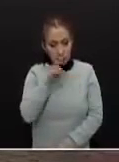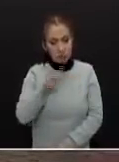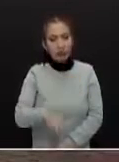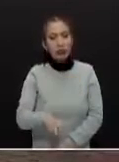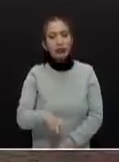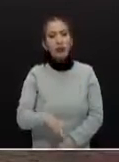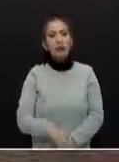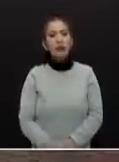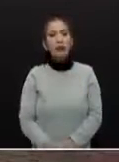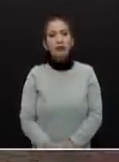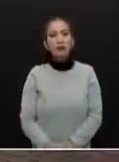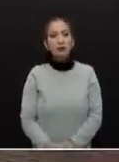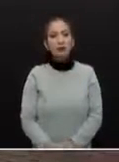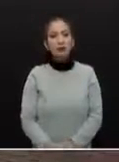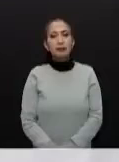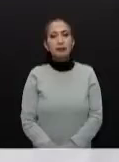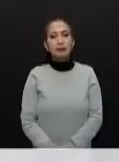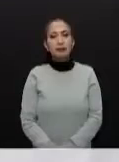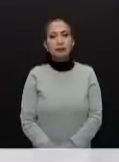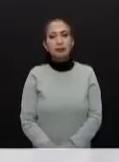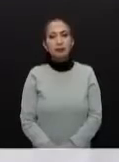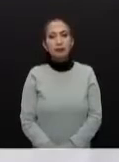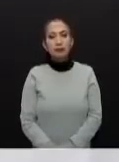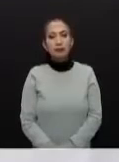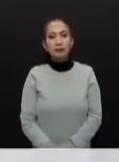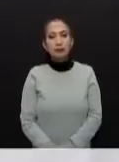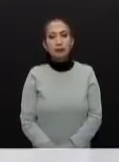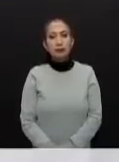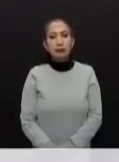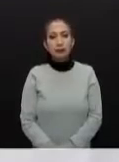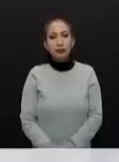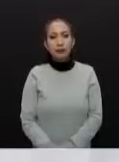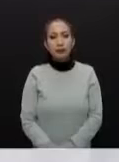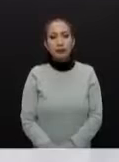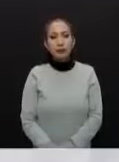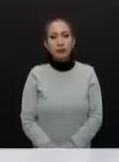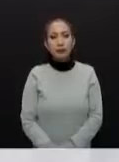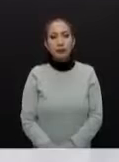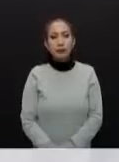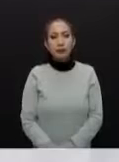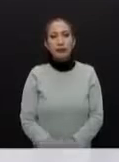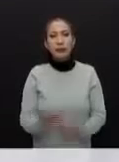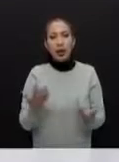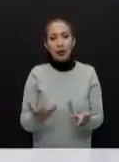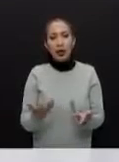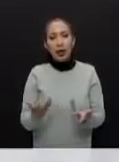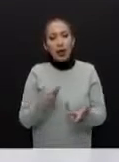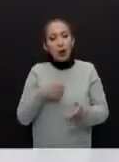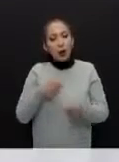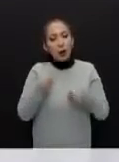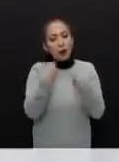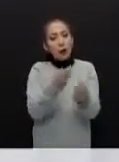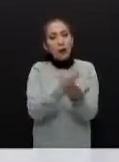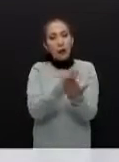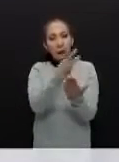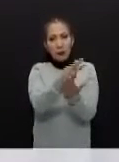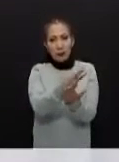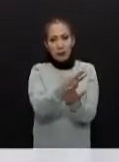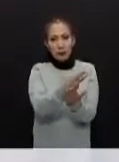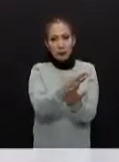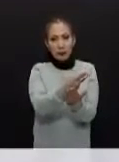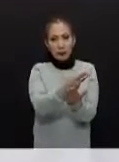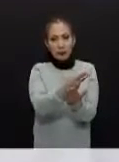derechos humanos y no se protegerá a aquellos que los violen. Además de que terminó la etapa en que los poderes legislativo y judicial